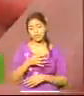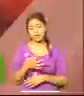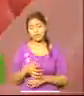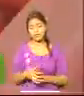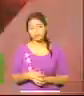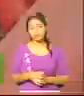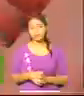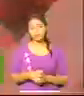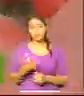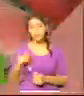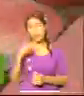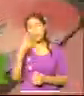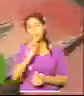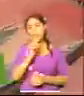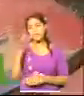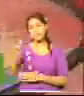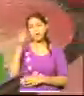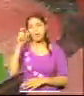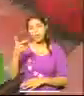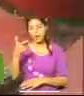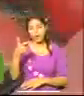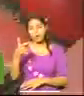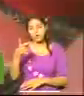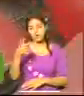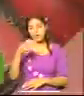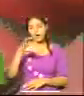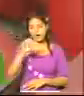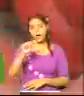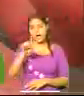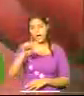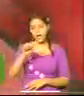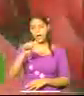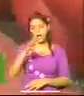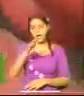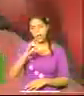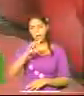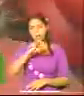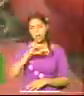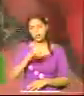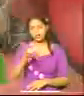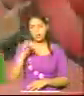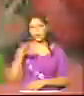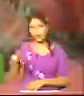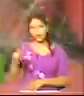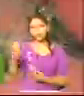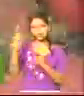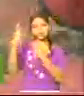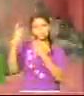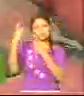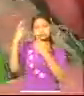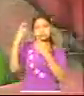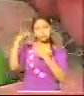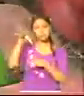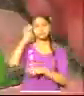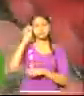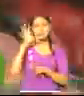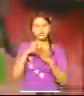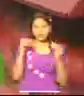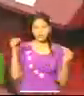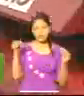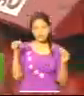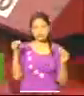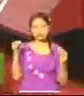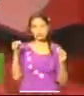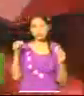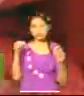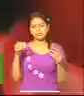cierto. Estuve un mes en Guárico, en Calabozo, y allá nos instruyeron